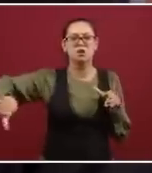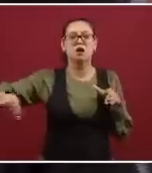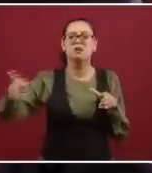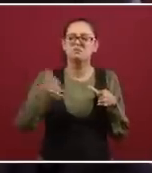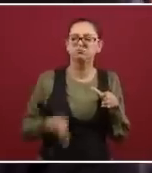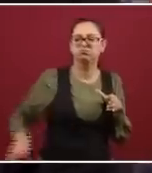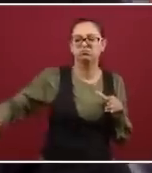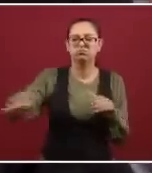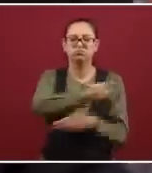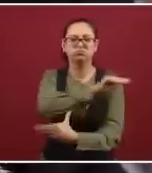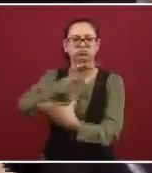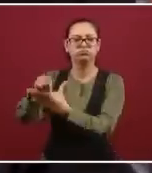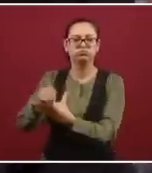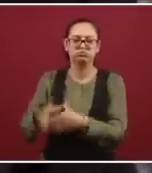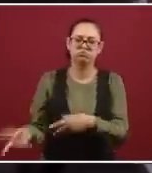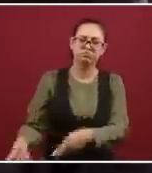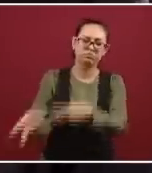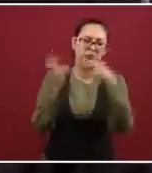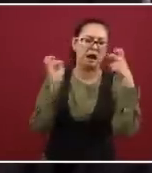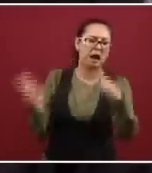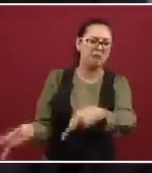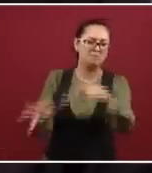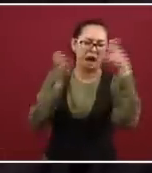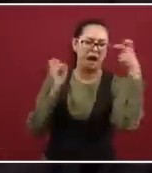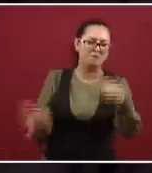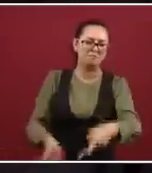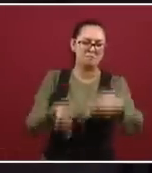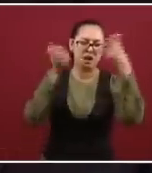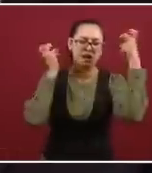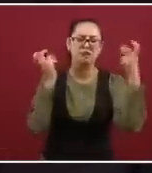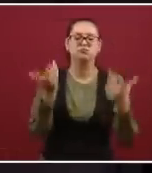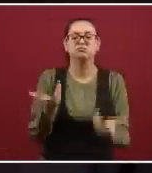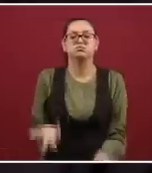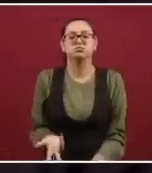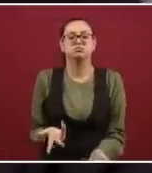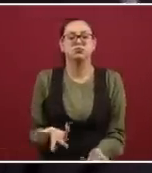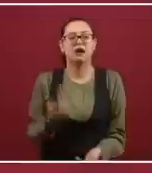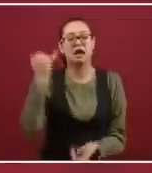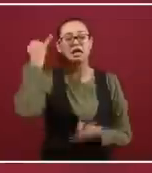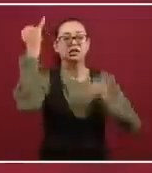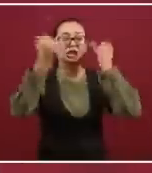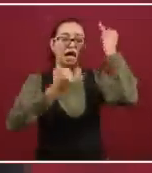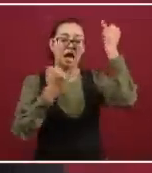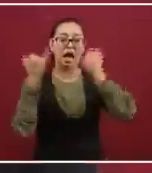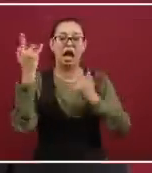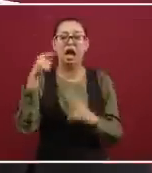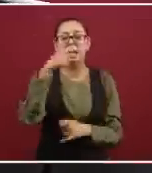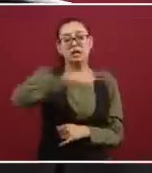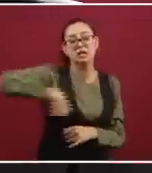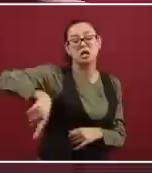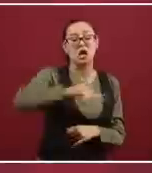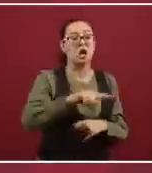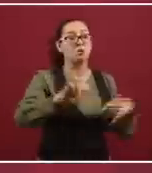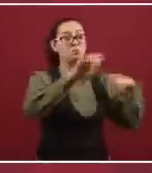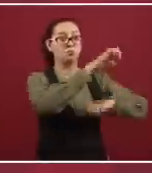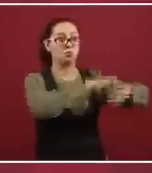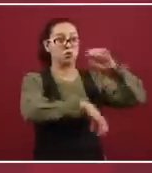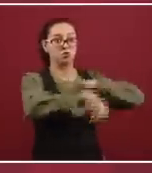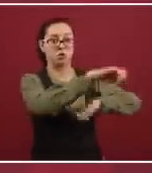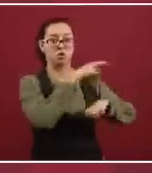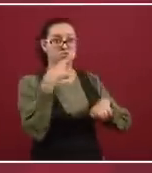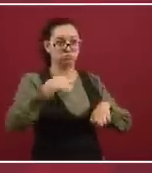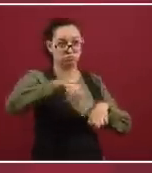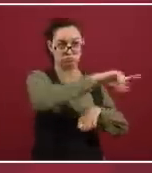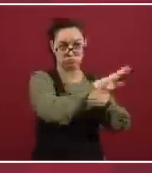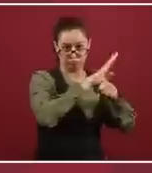con la patraña de que si le iba bien a los de arriba, les